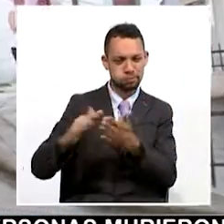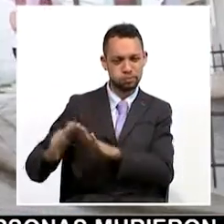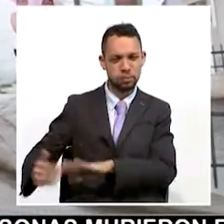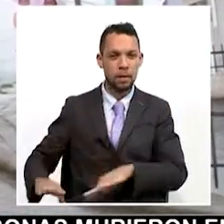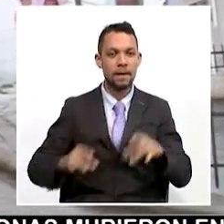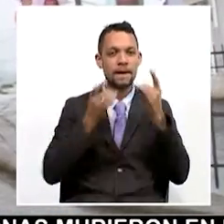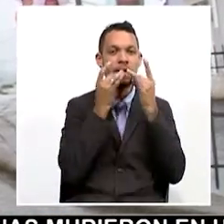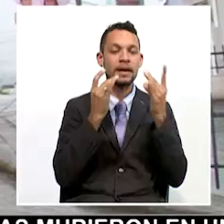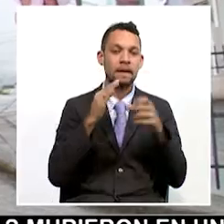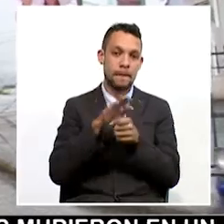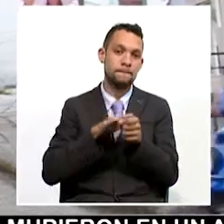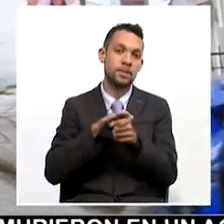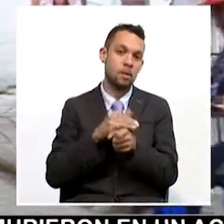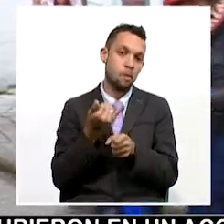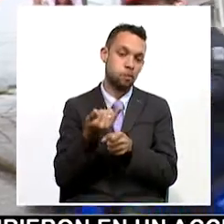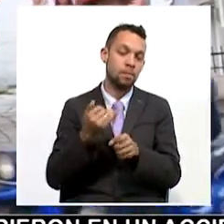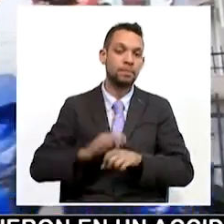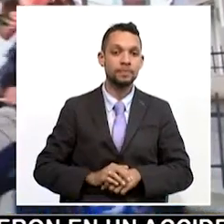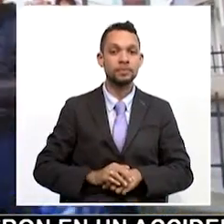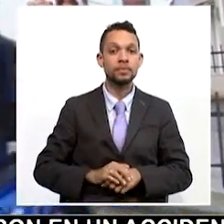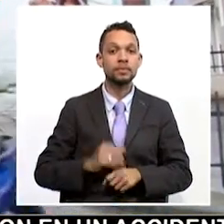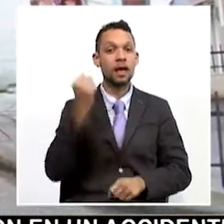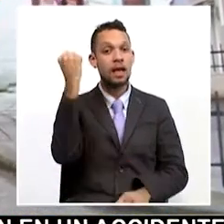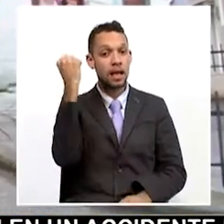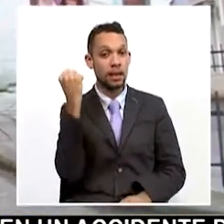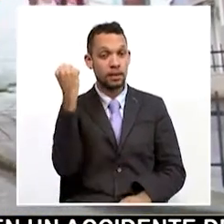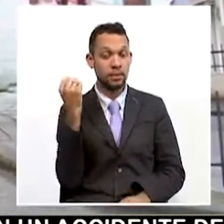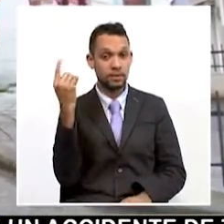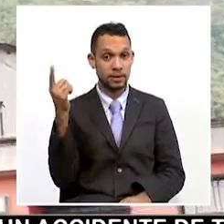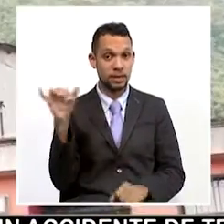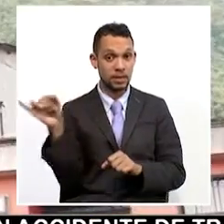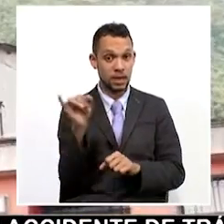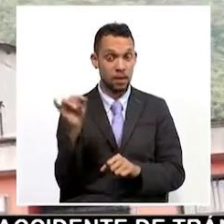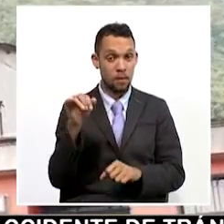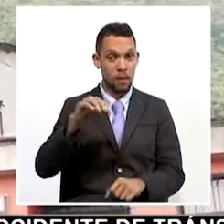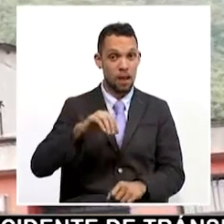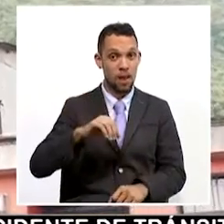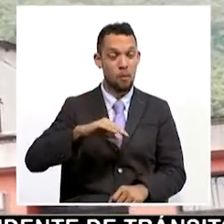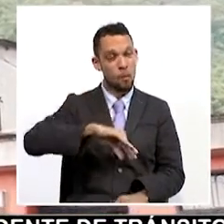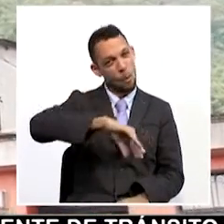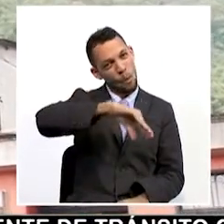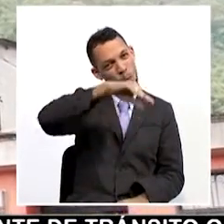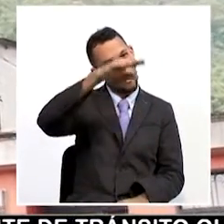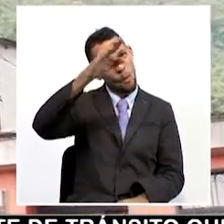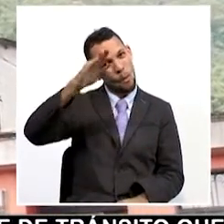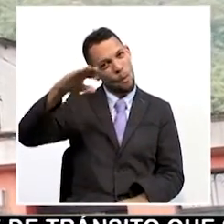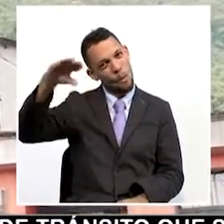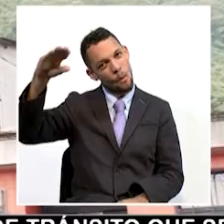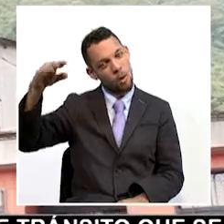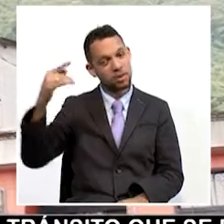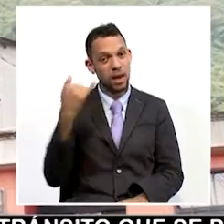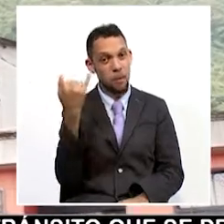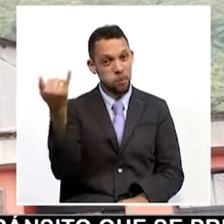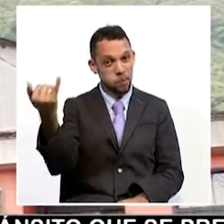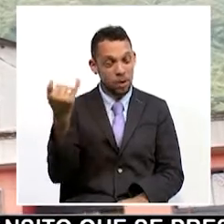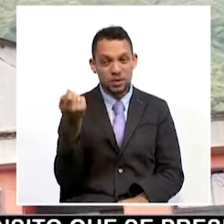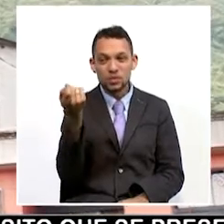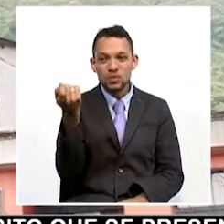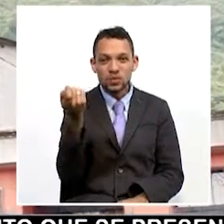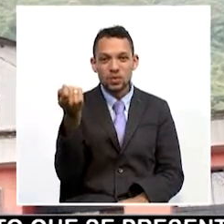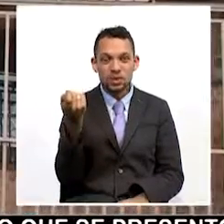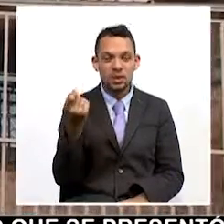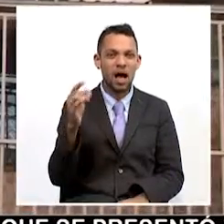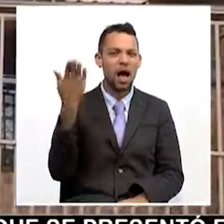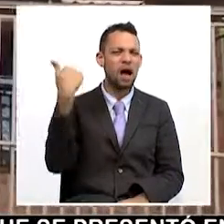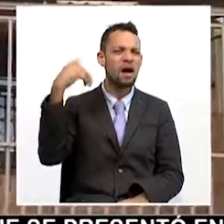barrio. Y es que Aranjuez está muy cerca al imponente Morro San Cancio, que hace 10 años acabó con varias viviendas gracias a un derrumbe de